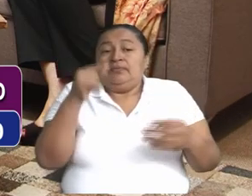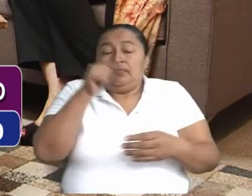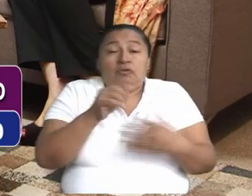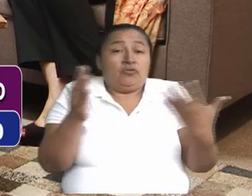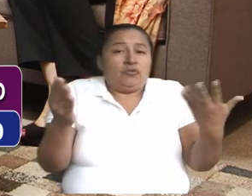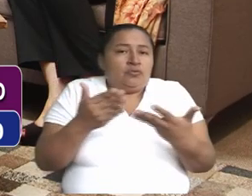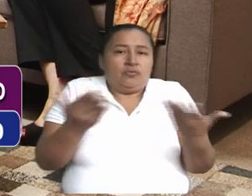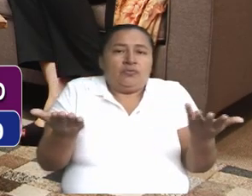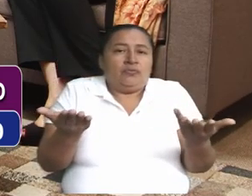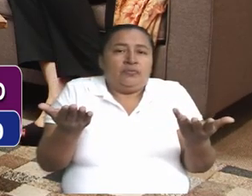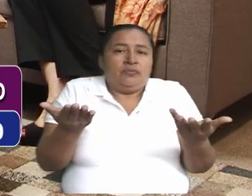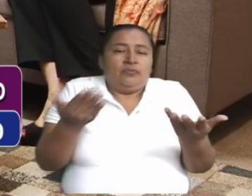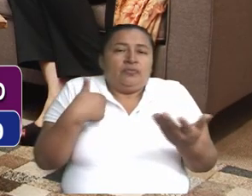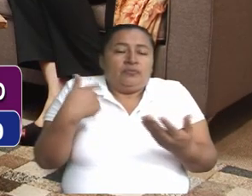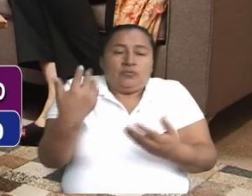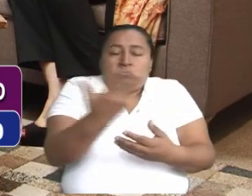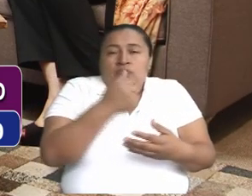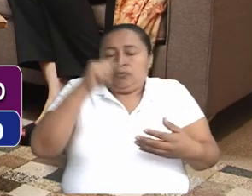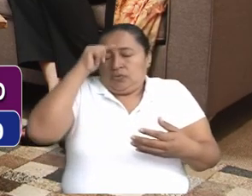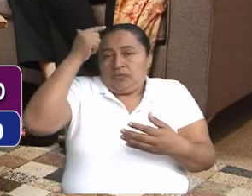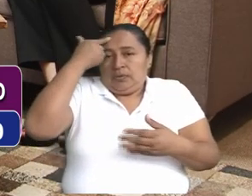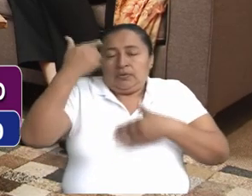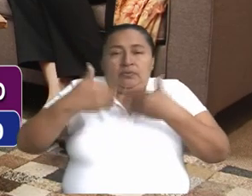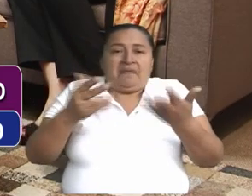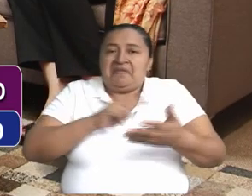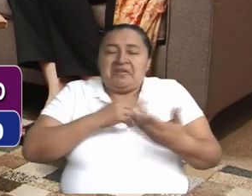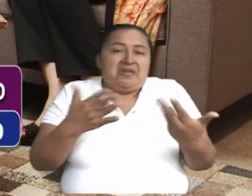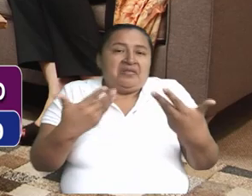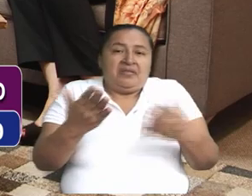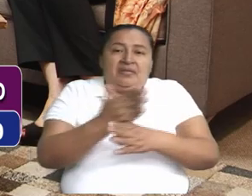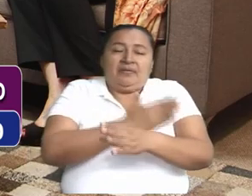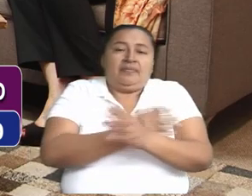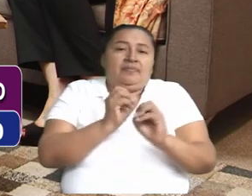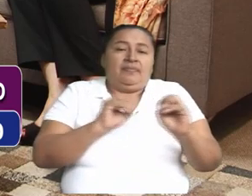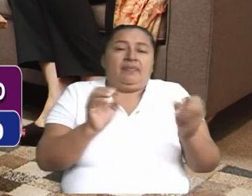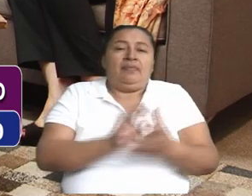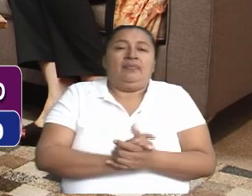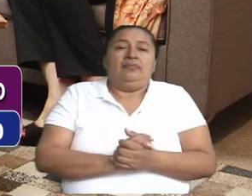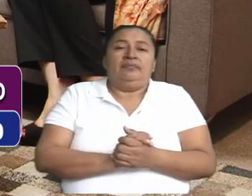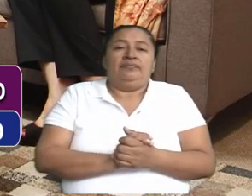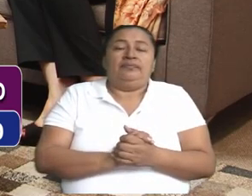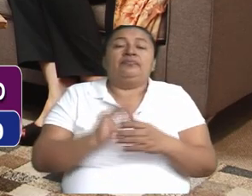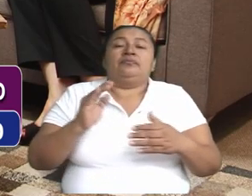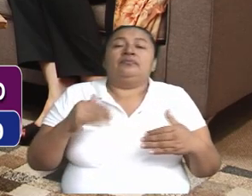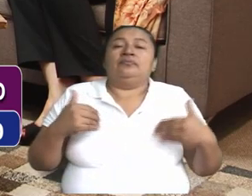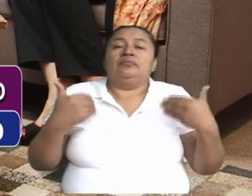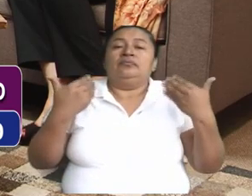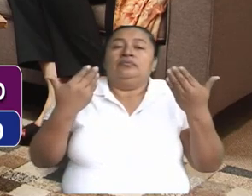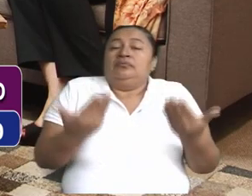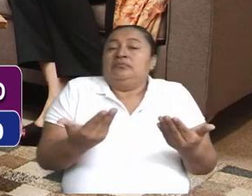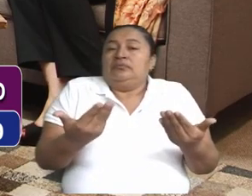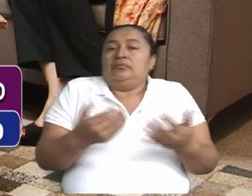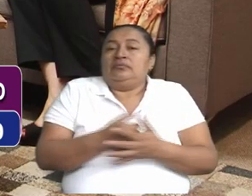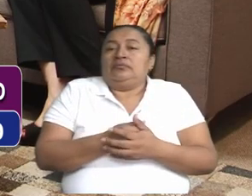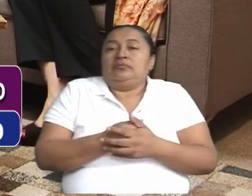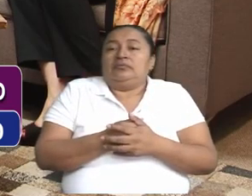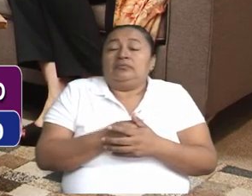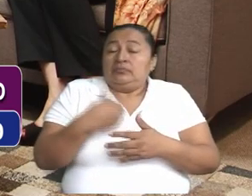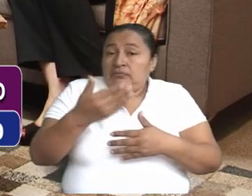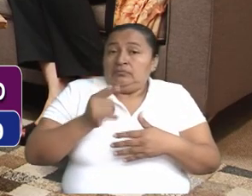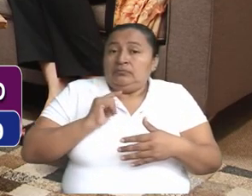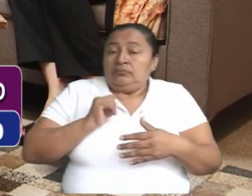habían en todos esos gobiernos latinoamericanos. ¿Ya? Entonces también la derecha